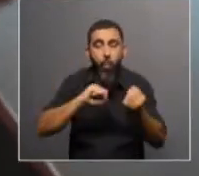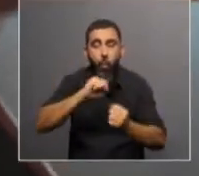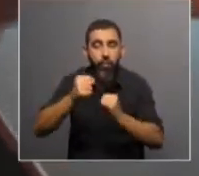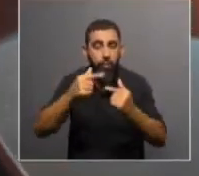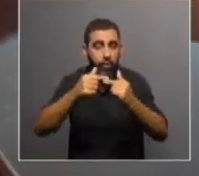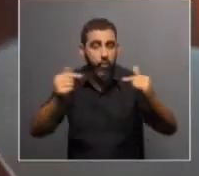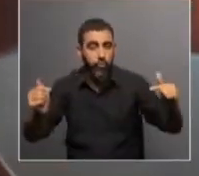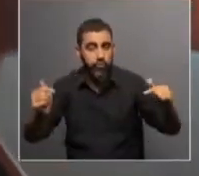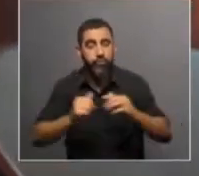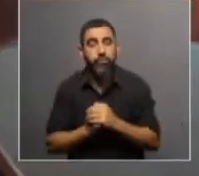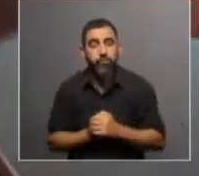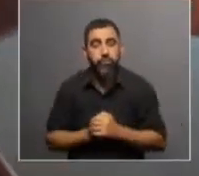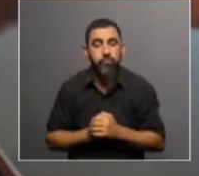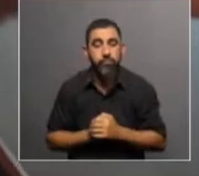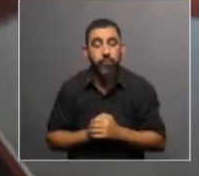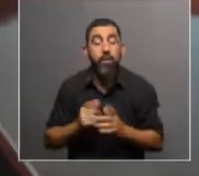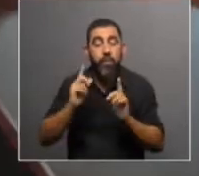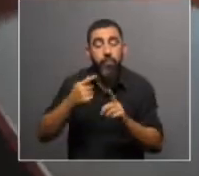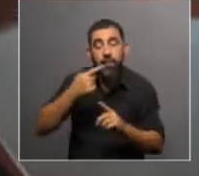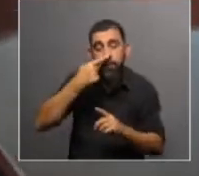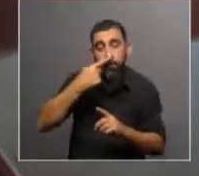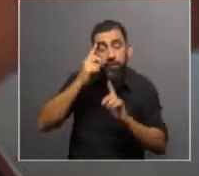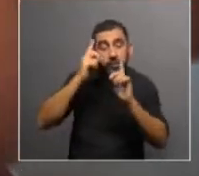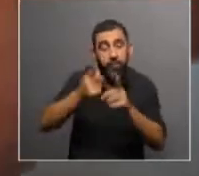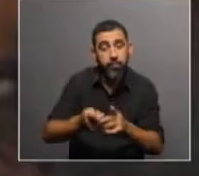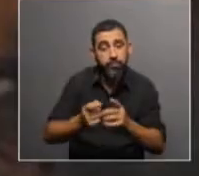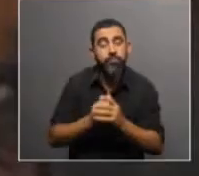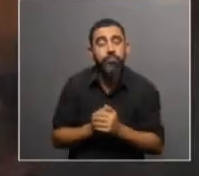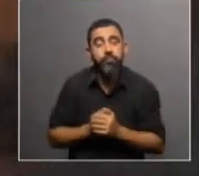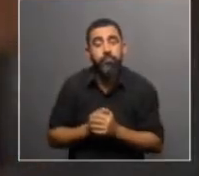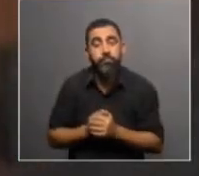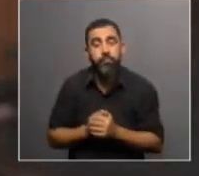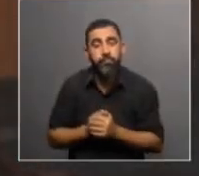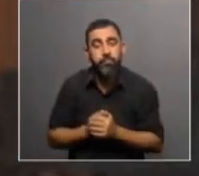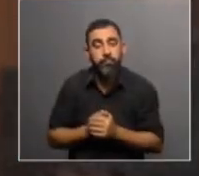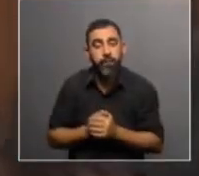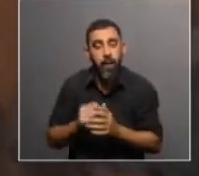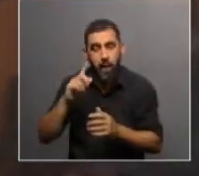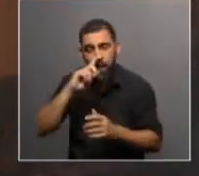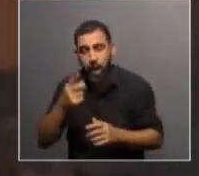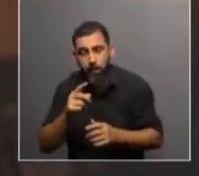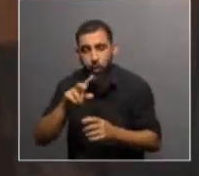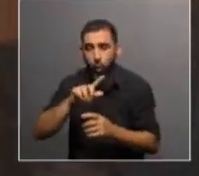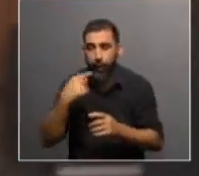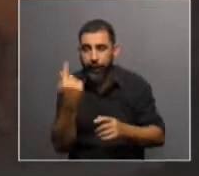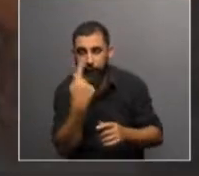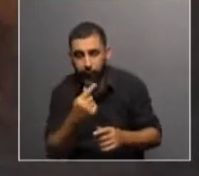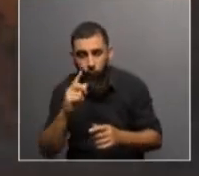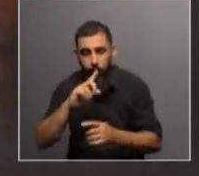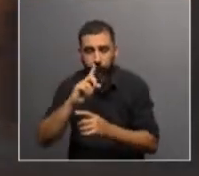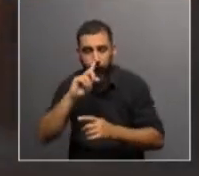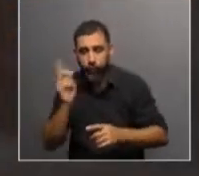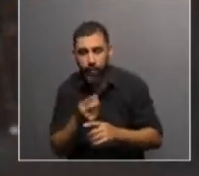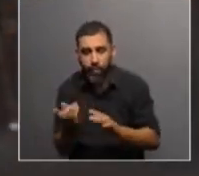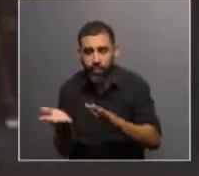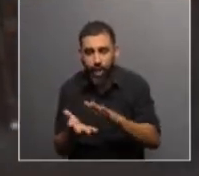cuerpos y nos interesa sobre todo la aceleración, el giro, la velocidad angular, la